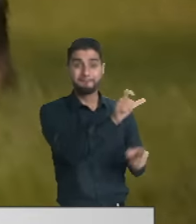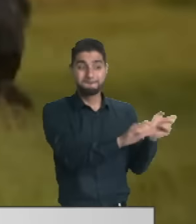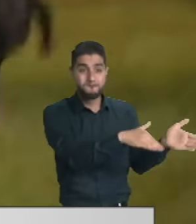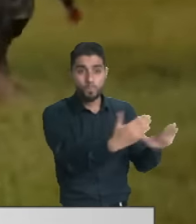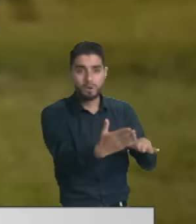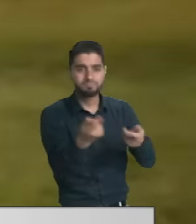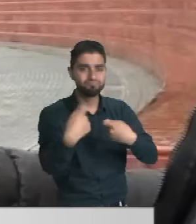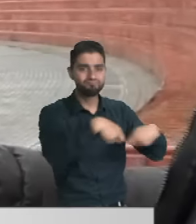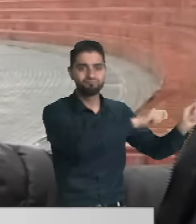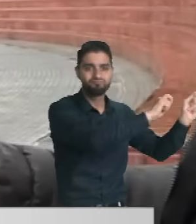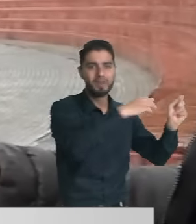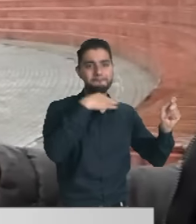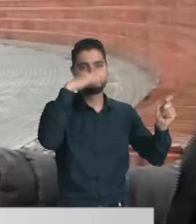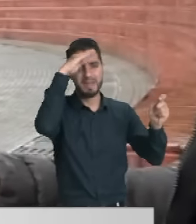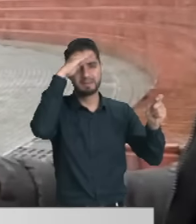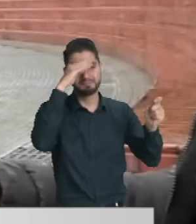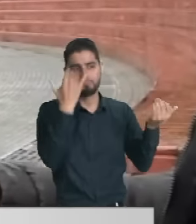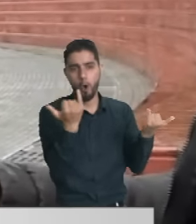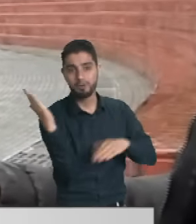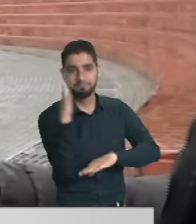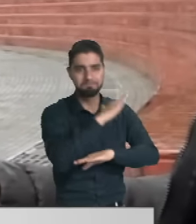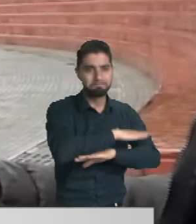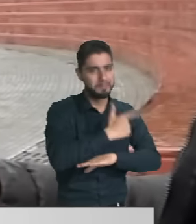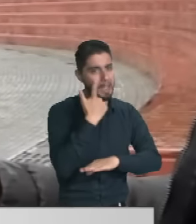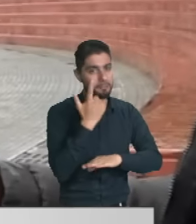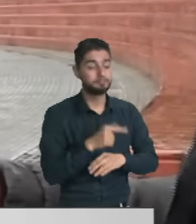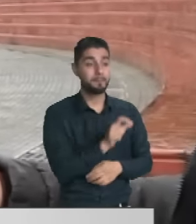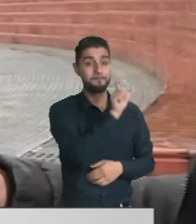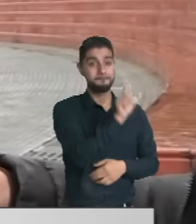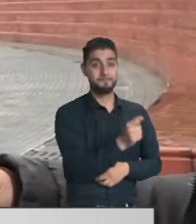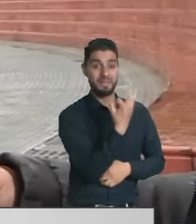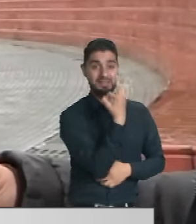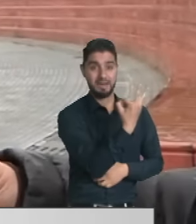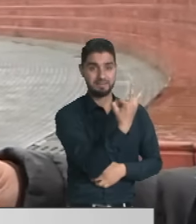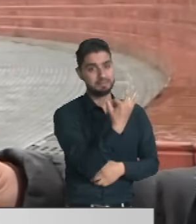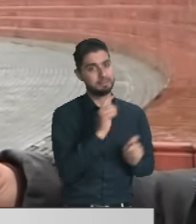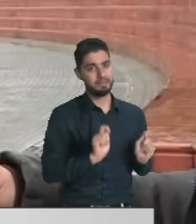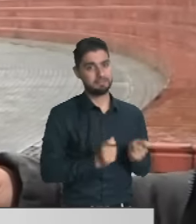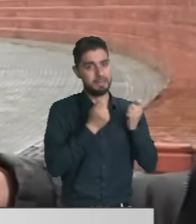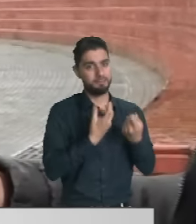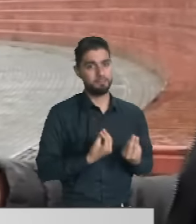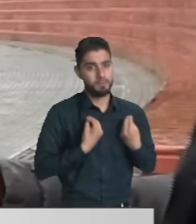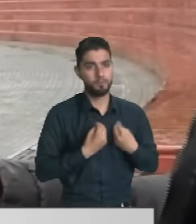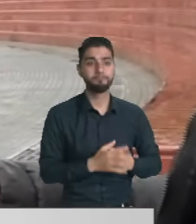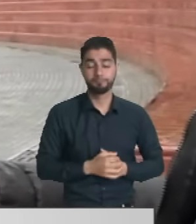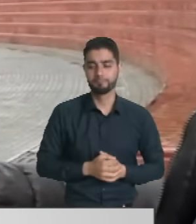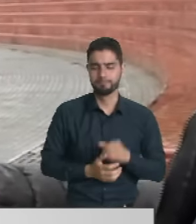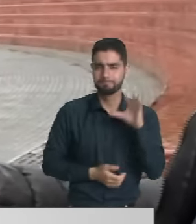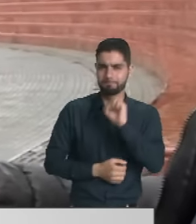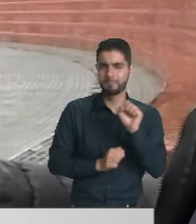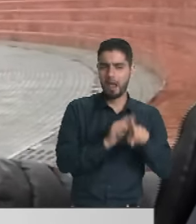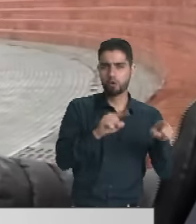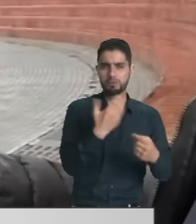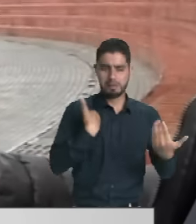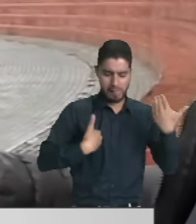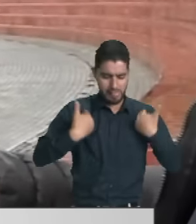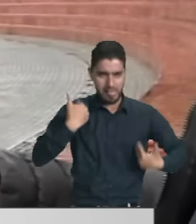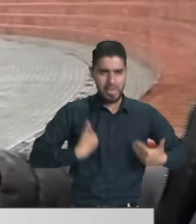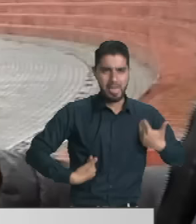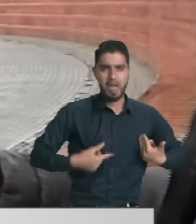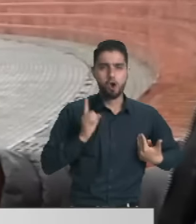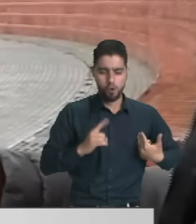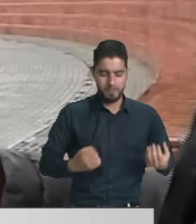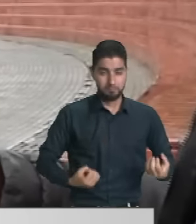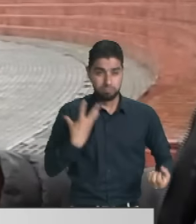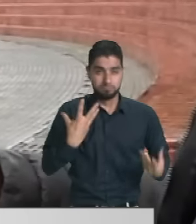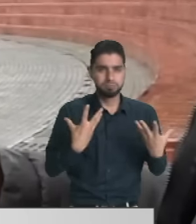militares sobrevivieron. El primer diagnóstico es que tienen algunas laceraciones, algunas afectaciones de esquirlas en sus cuerpos, especialmente en